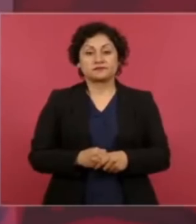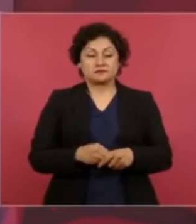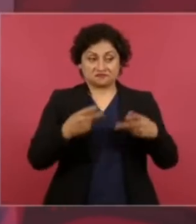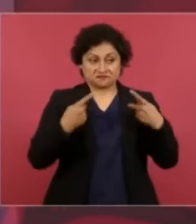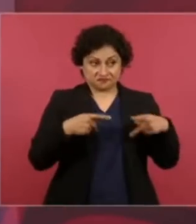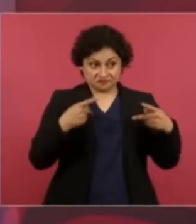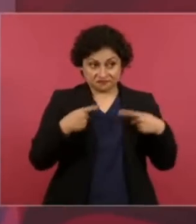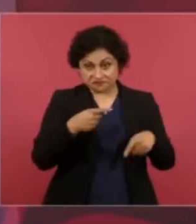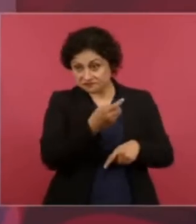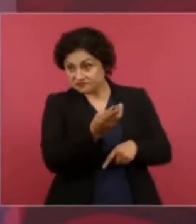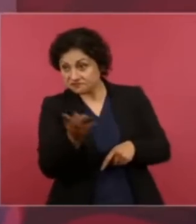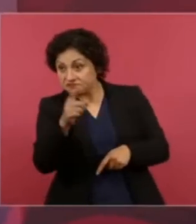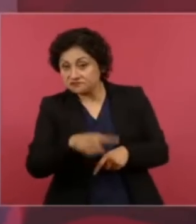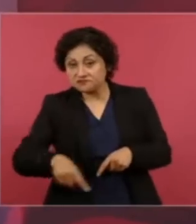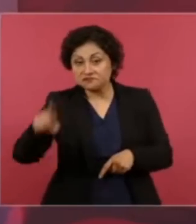delincuentes